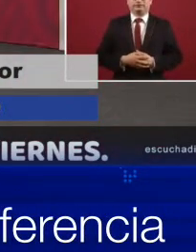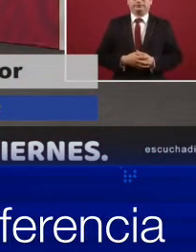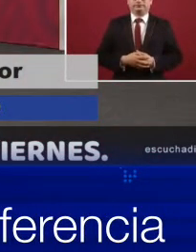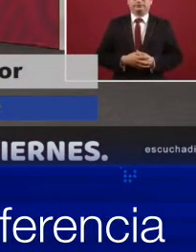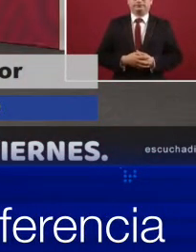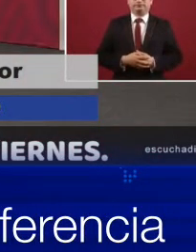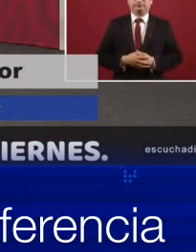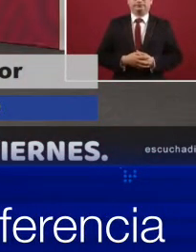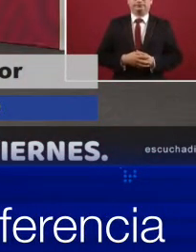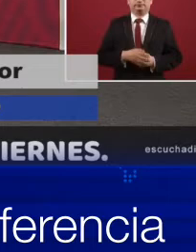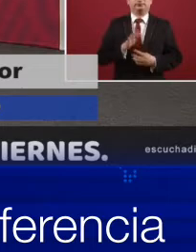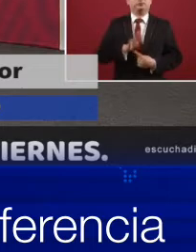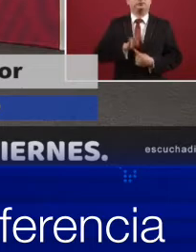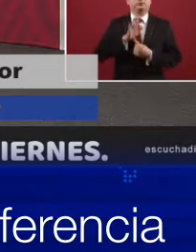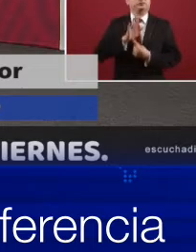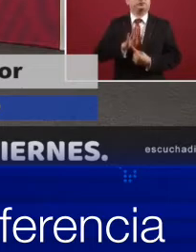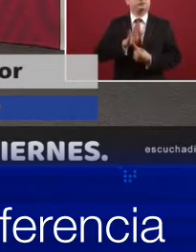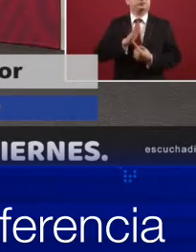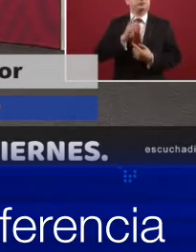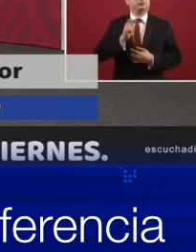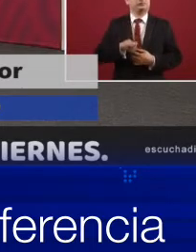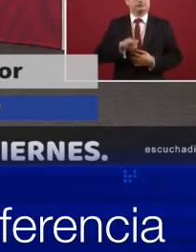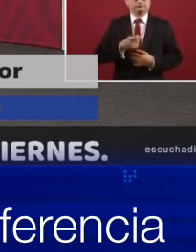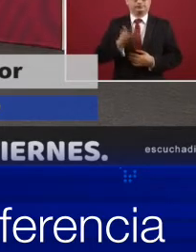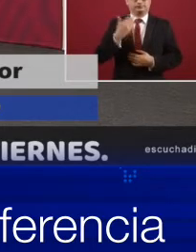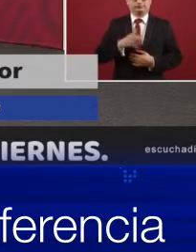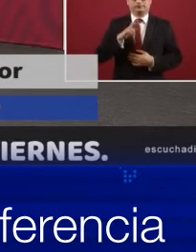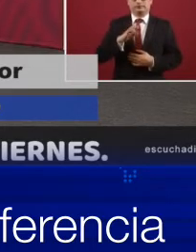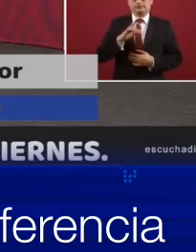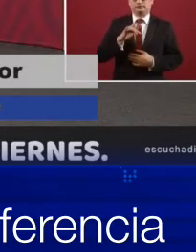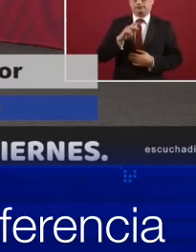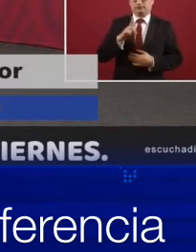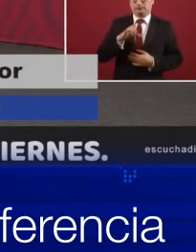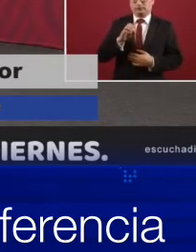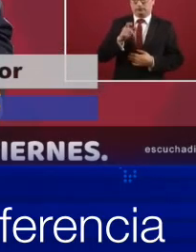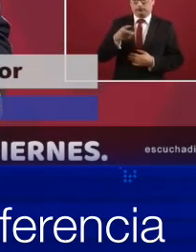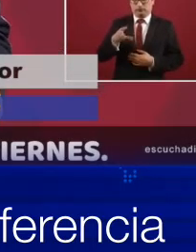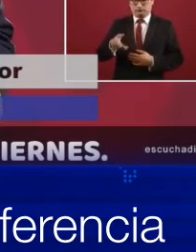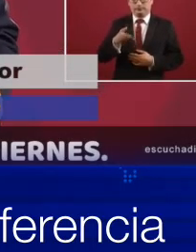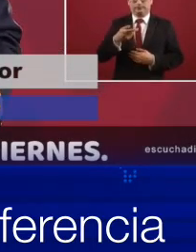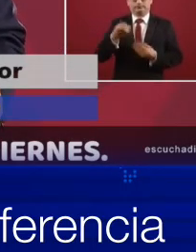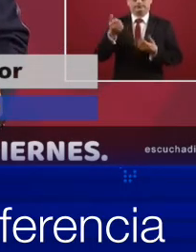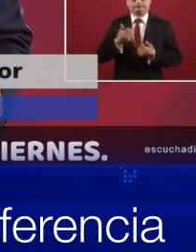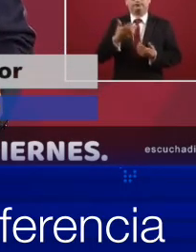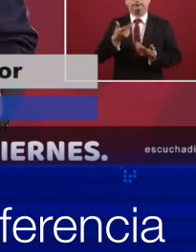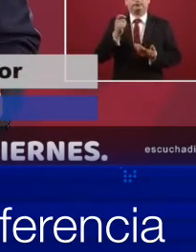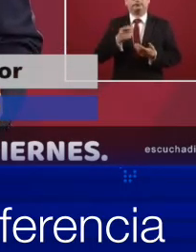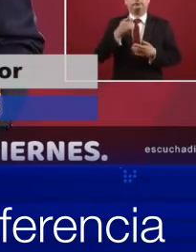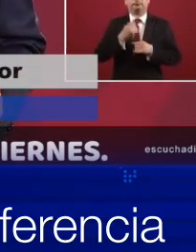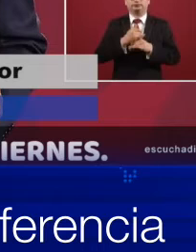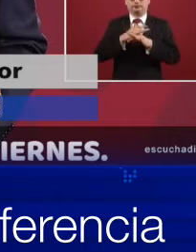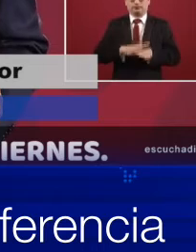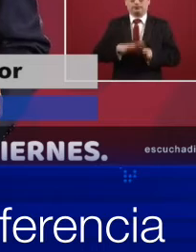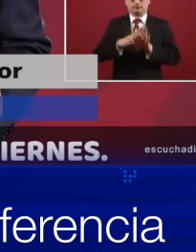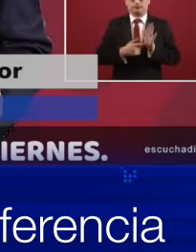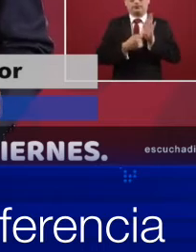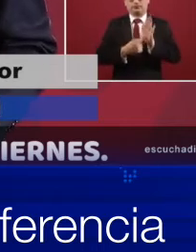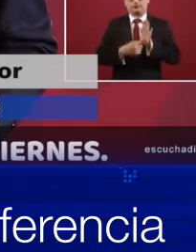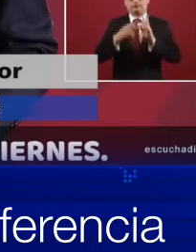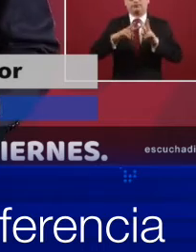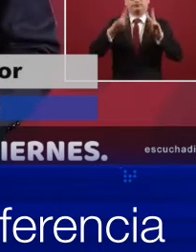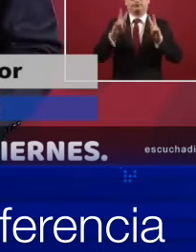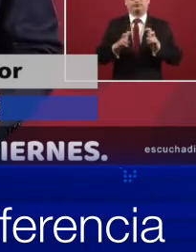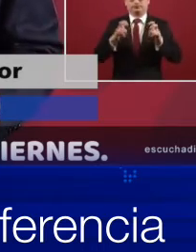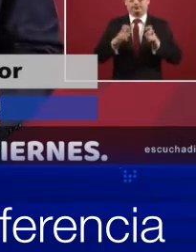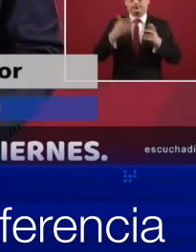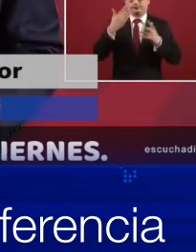la presentación de Ricardo Sheffield, que nos trae información sobre quién es